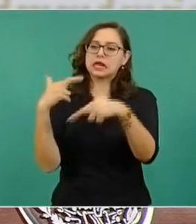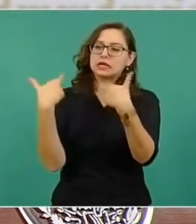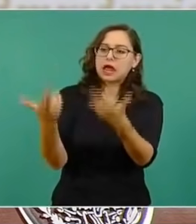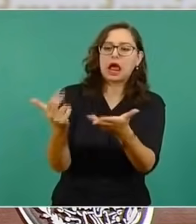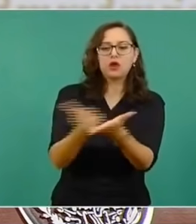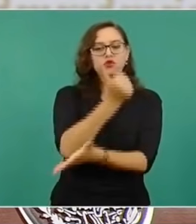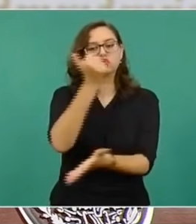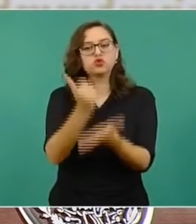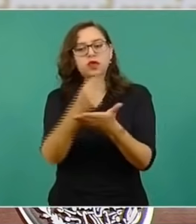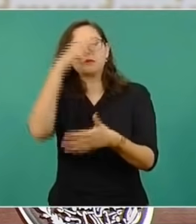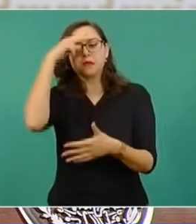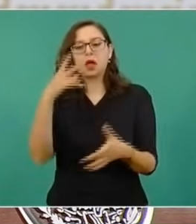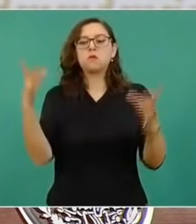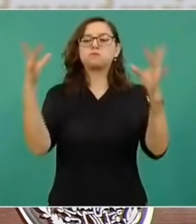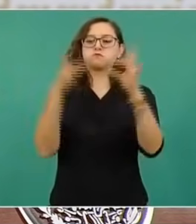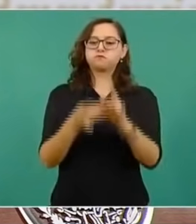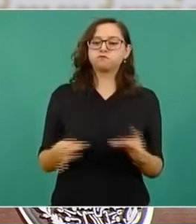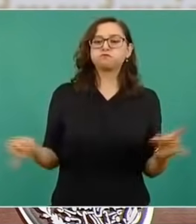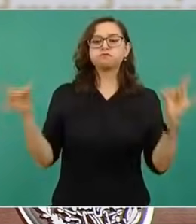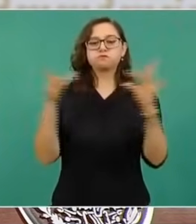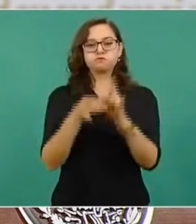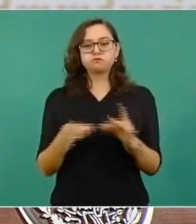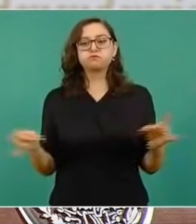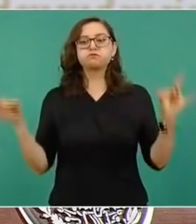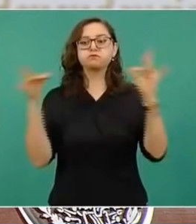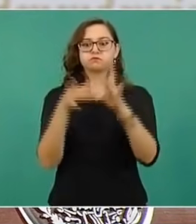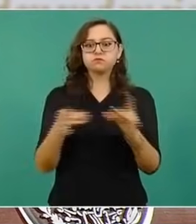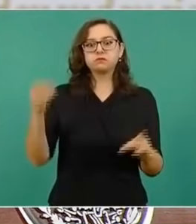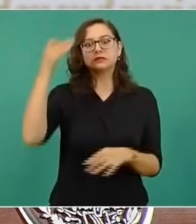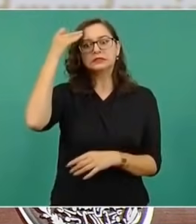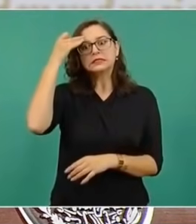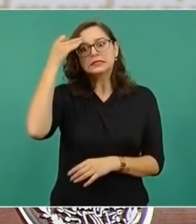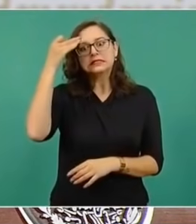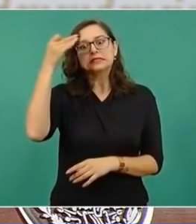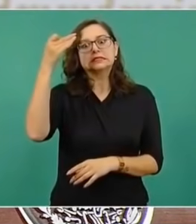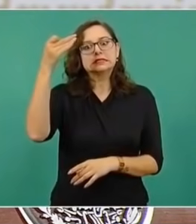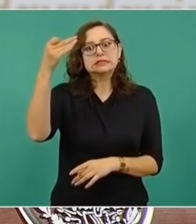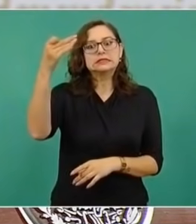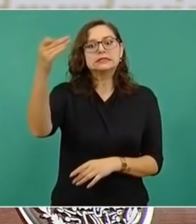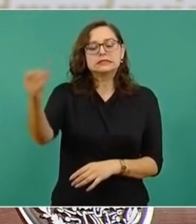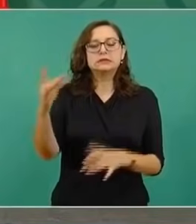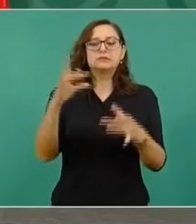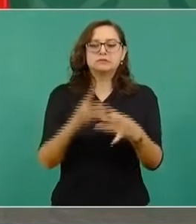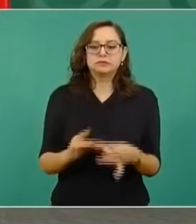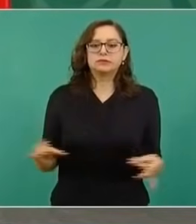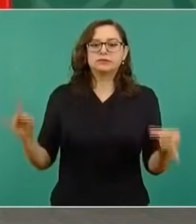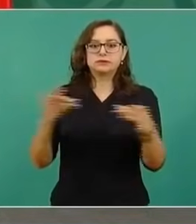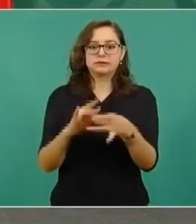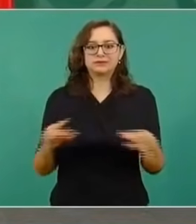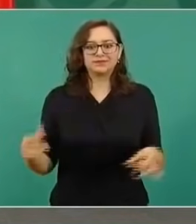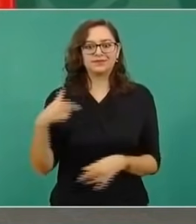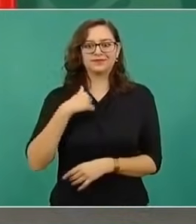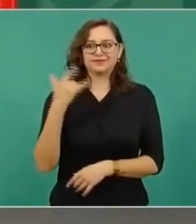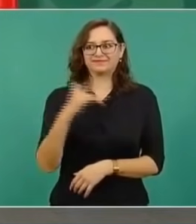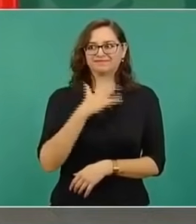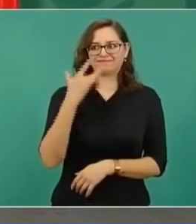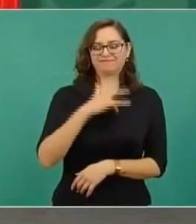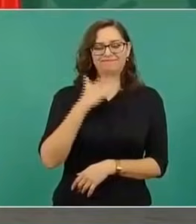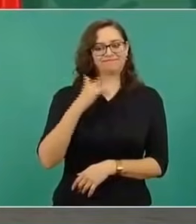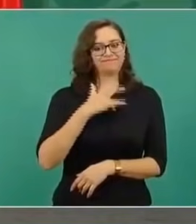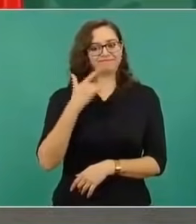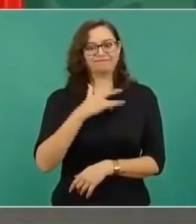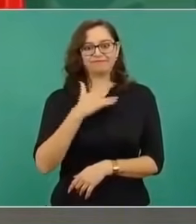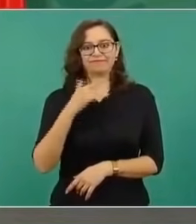ciudad la réplica y todo, pero se tardaba y se tardaba. Y yo ya quería que terminara el acto